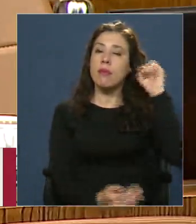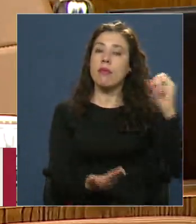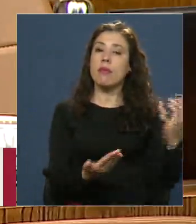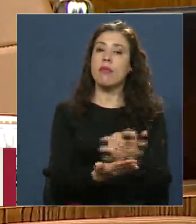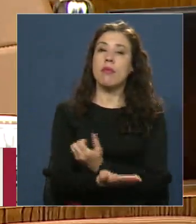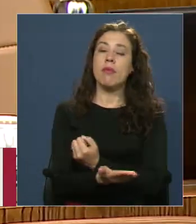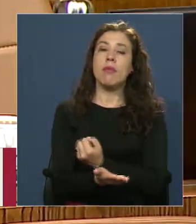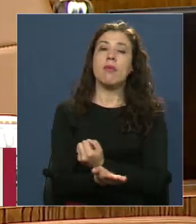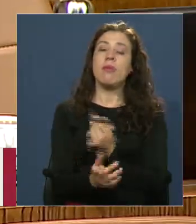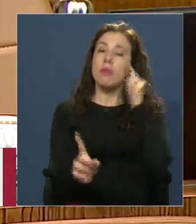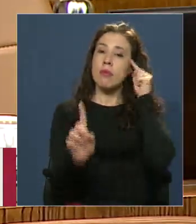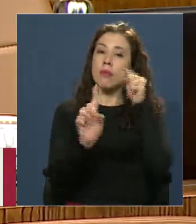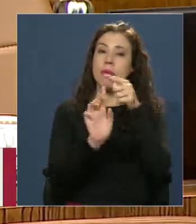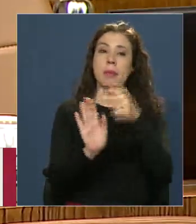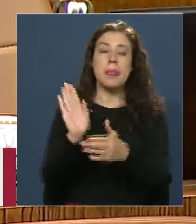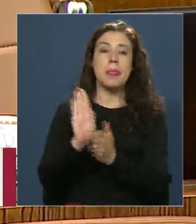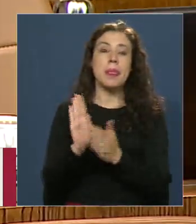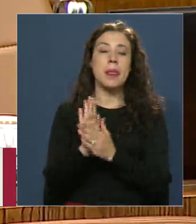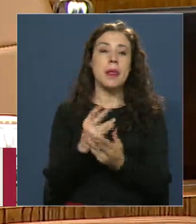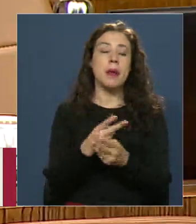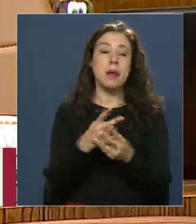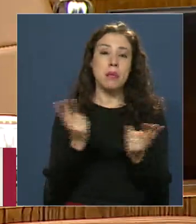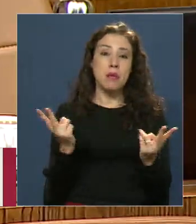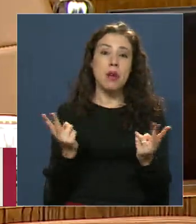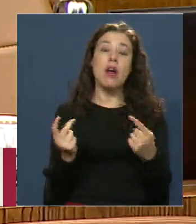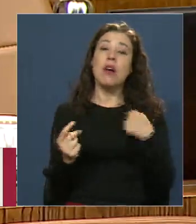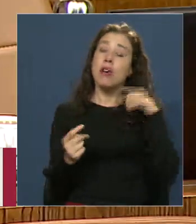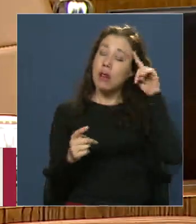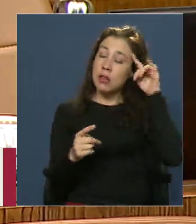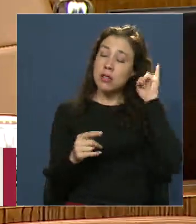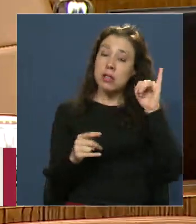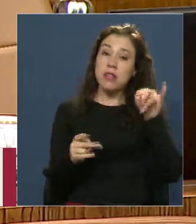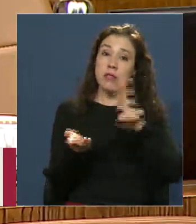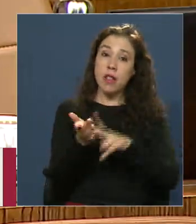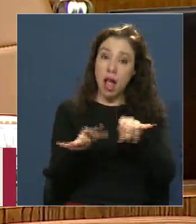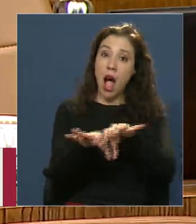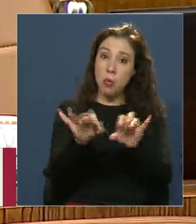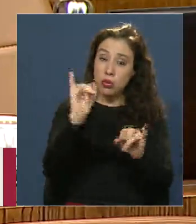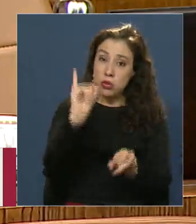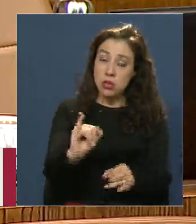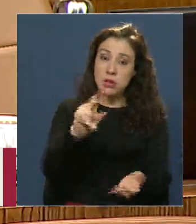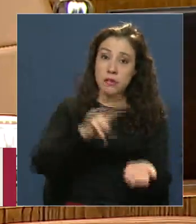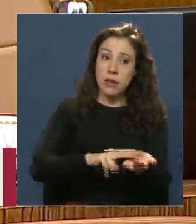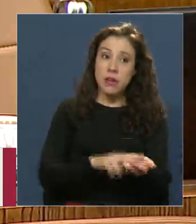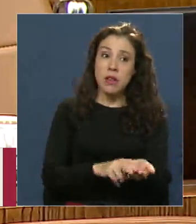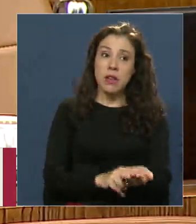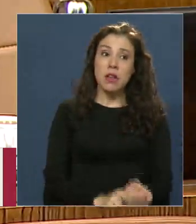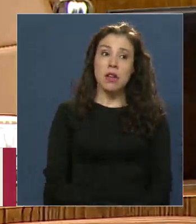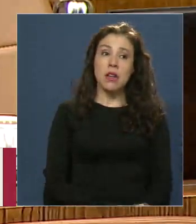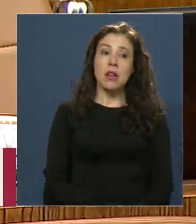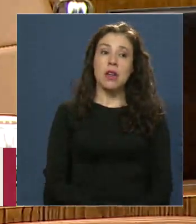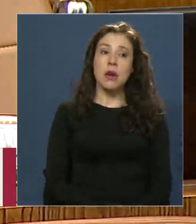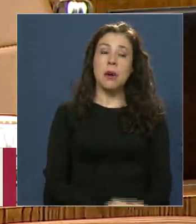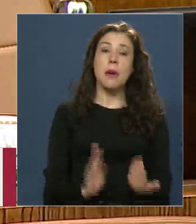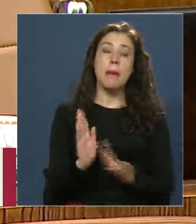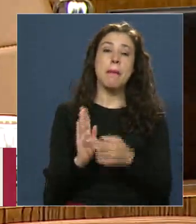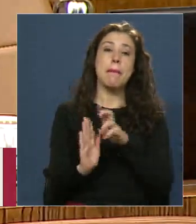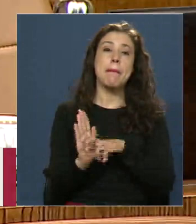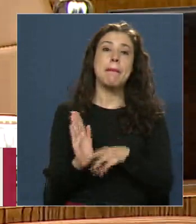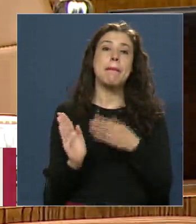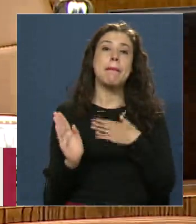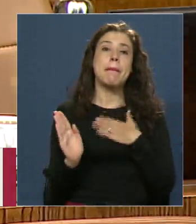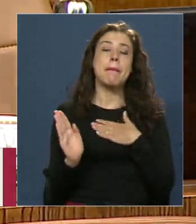objetivos de las políticas públicas. Así que, ¿quién podría estar en desacuerdo con un proyecto que busca, ¿no es